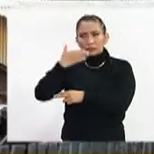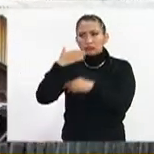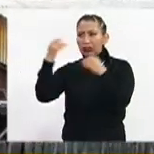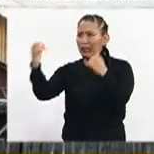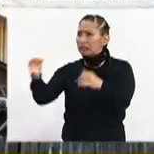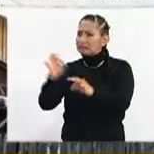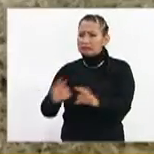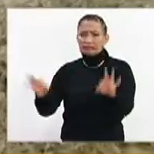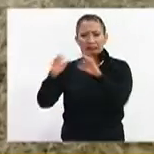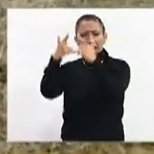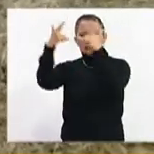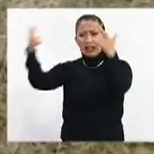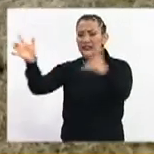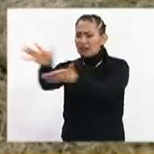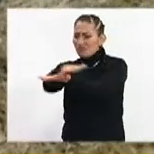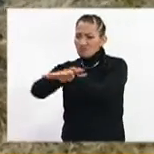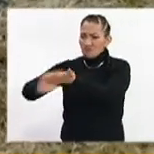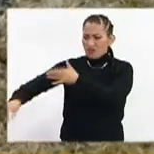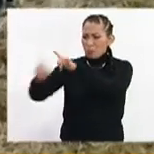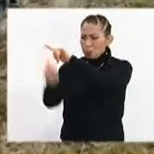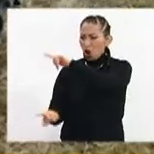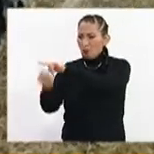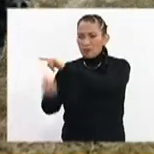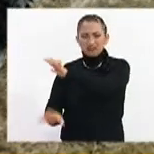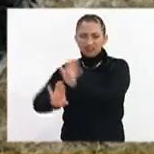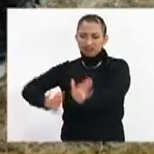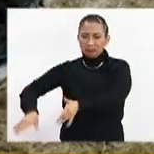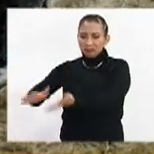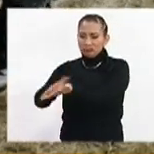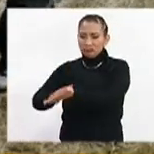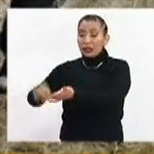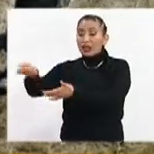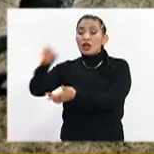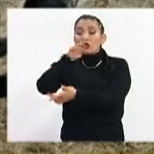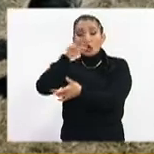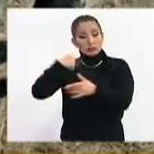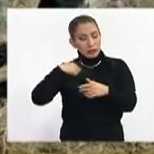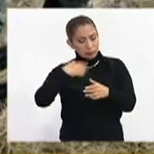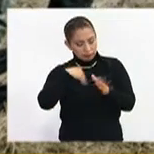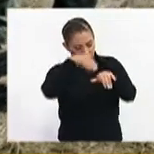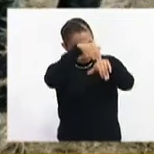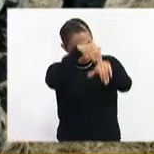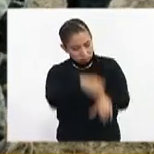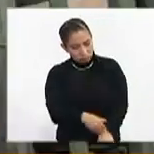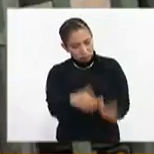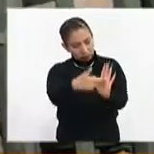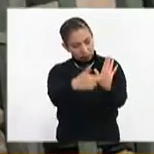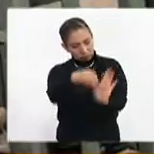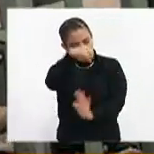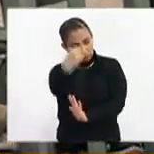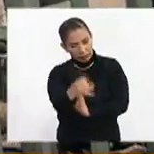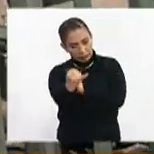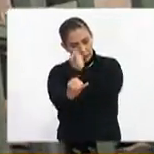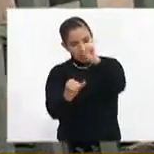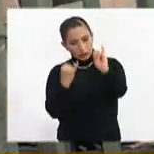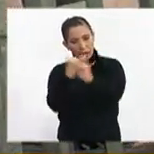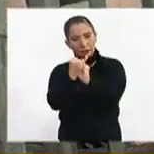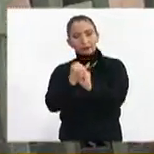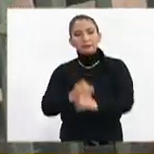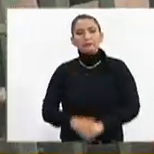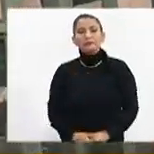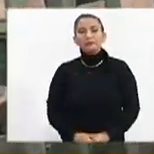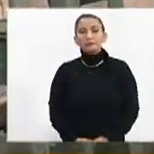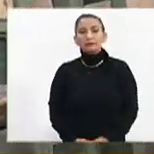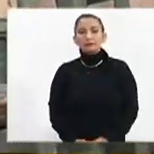evento histórico la destrucción de este armamento, además de asegurar que Rusia cumple estrictamente sus obligaciones